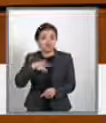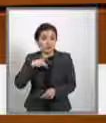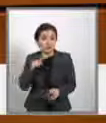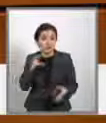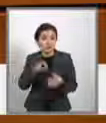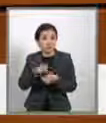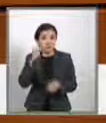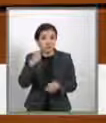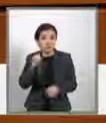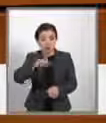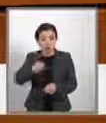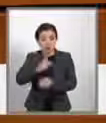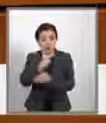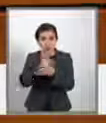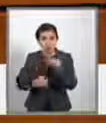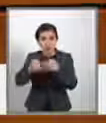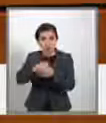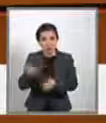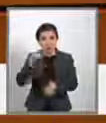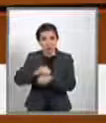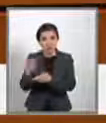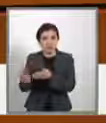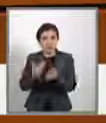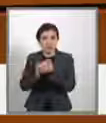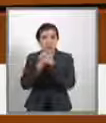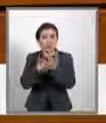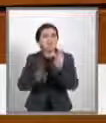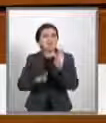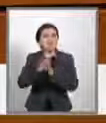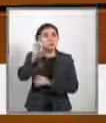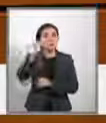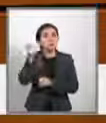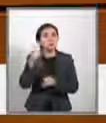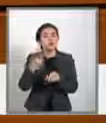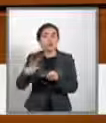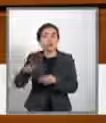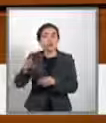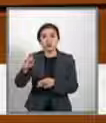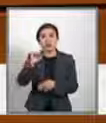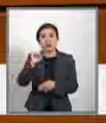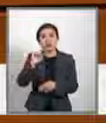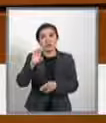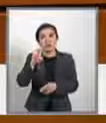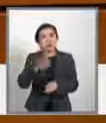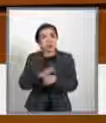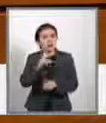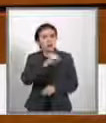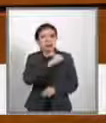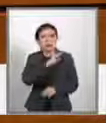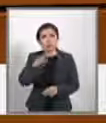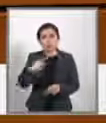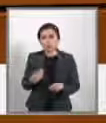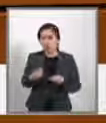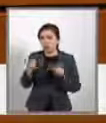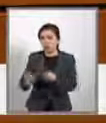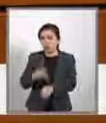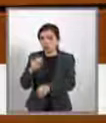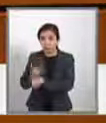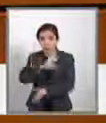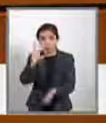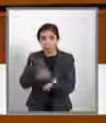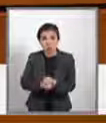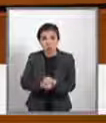el proyecto que hoy nos presentan rebasa las atribuciones de la Fiscalía, ya que no puede garantizar plenamente la